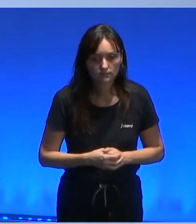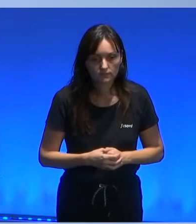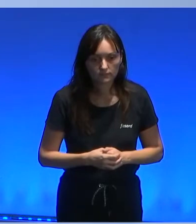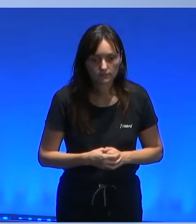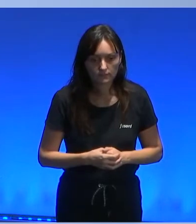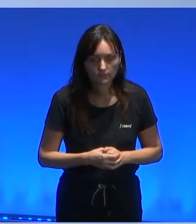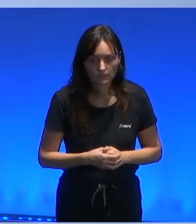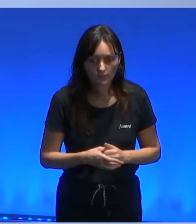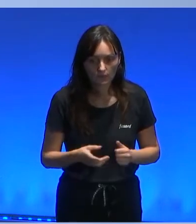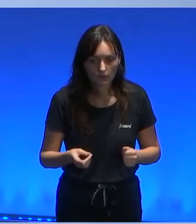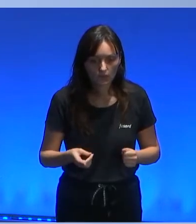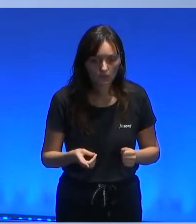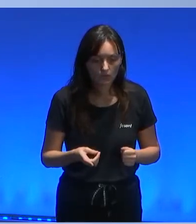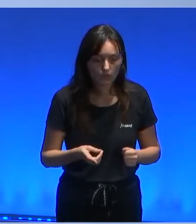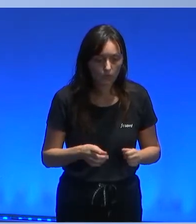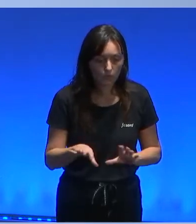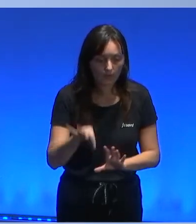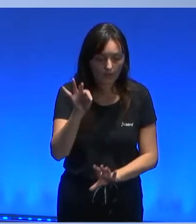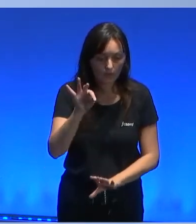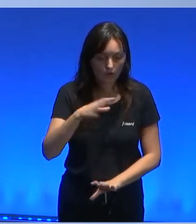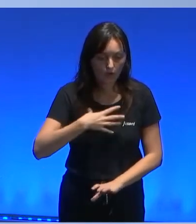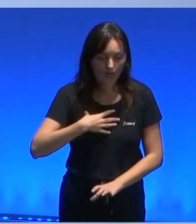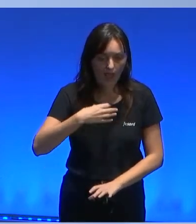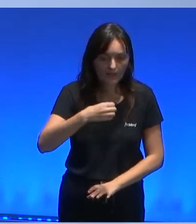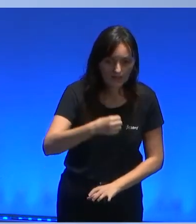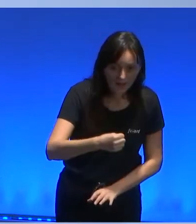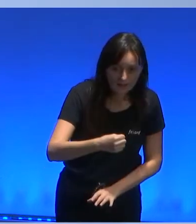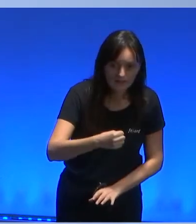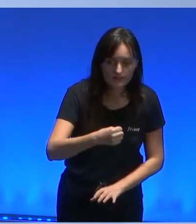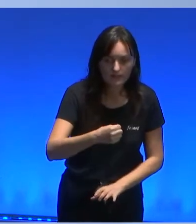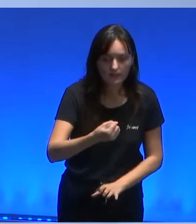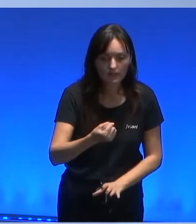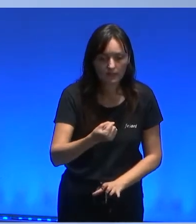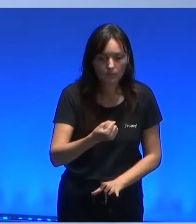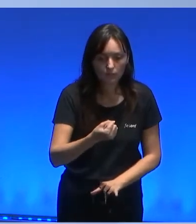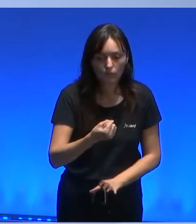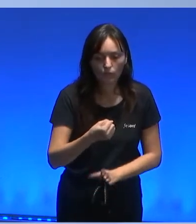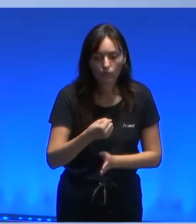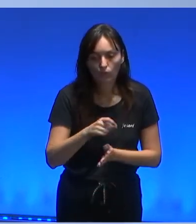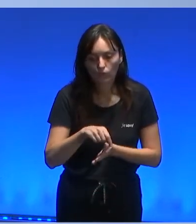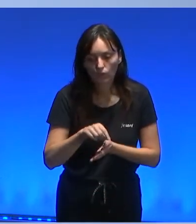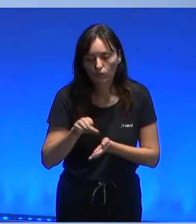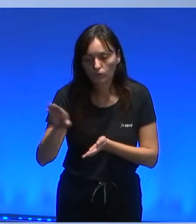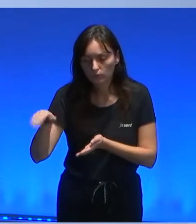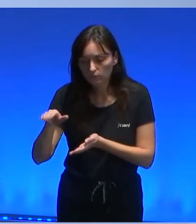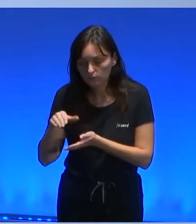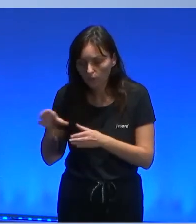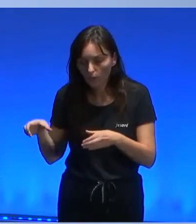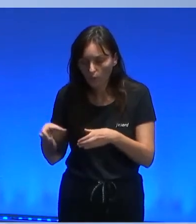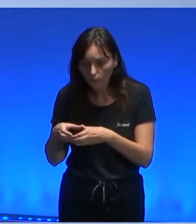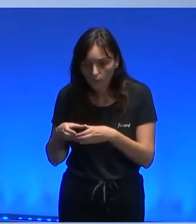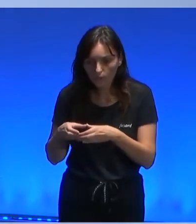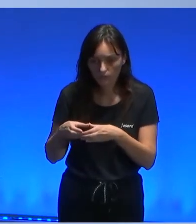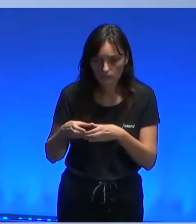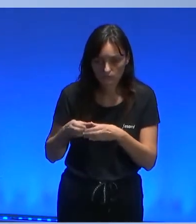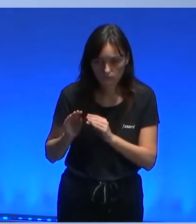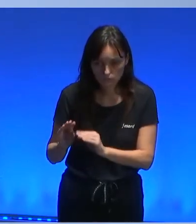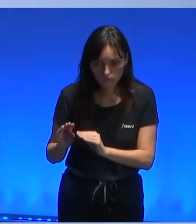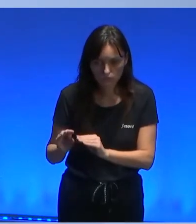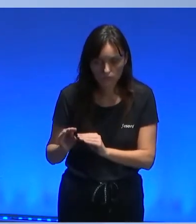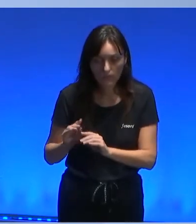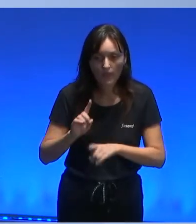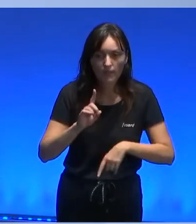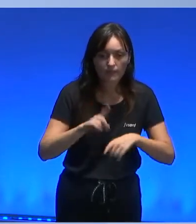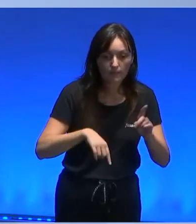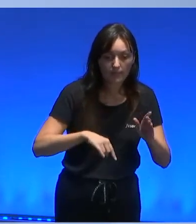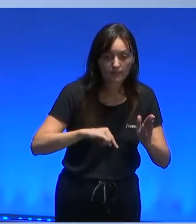la salida del pequeño alcalde que formaba su gabinete y después, dependiendo del proyecto que